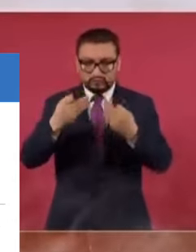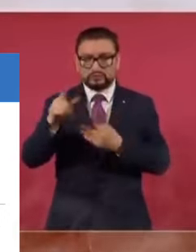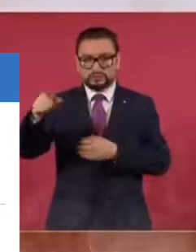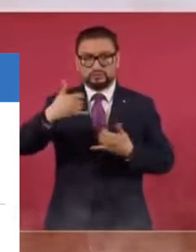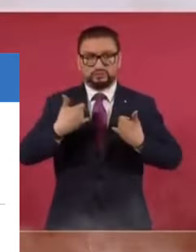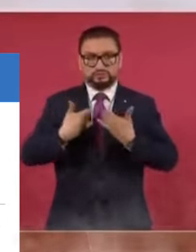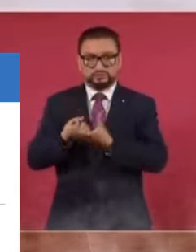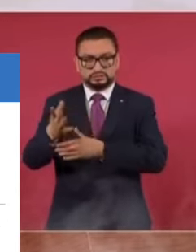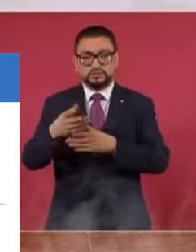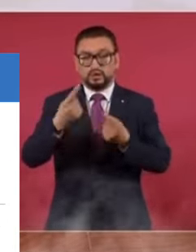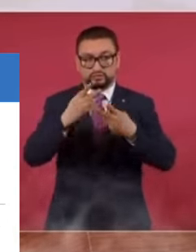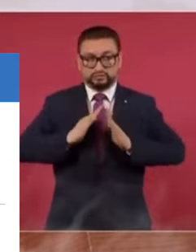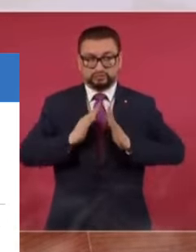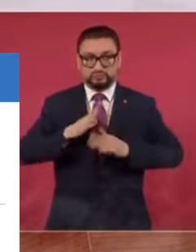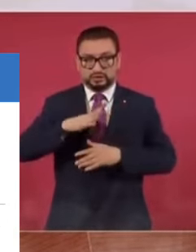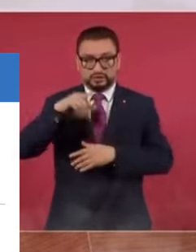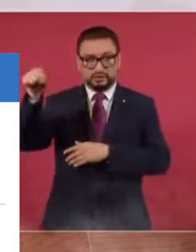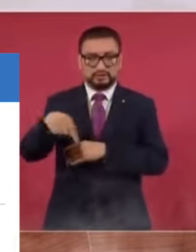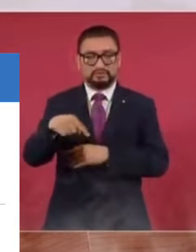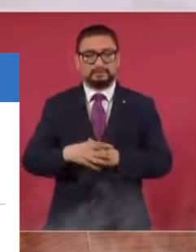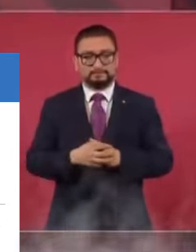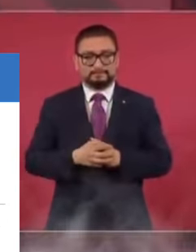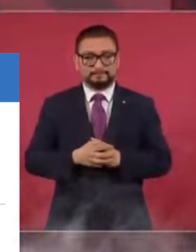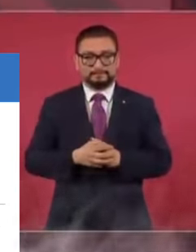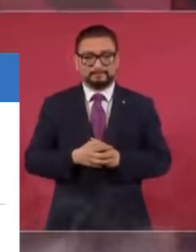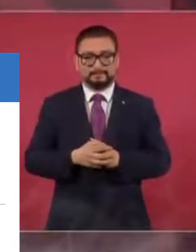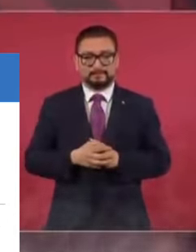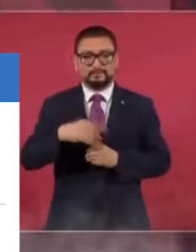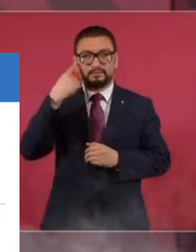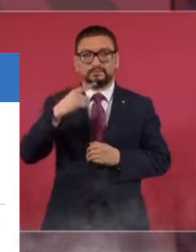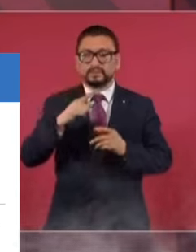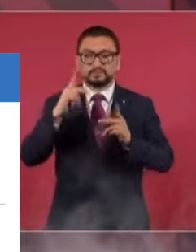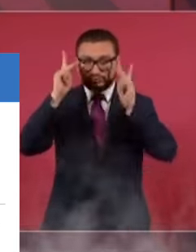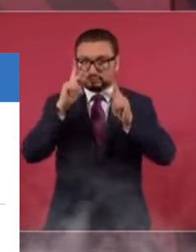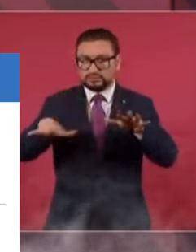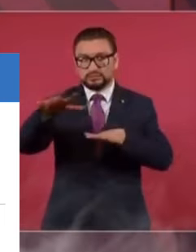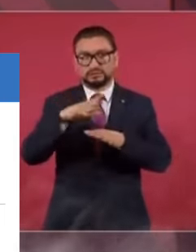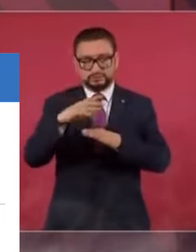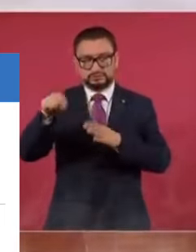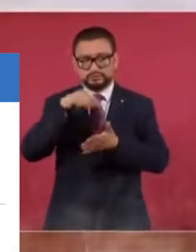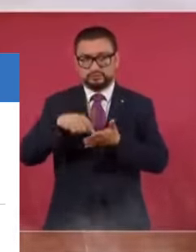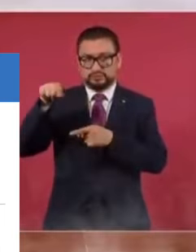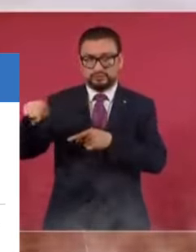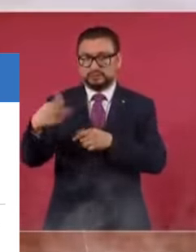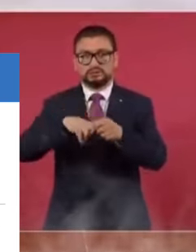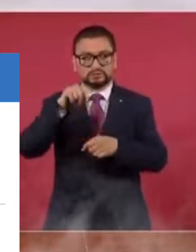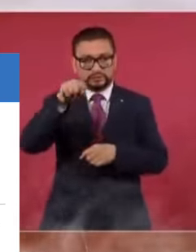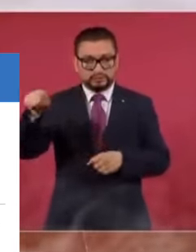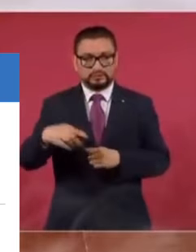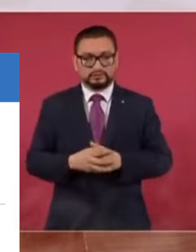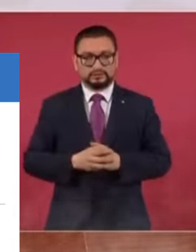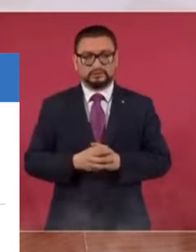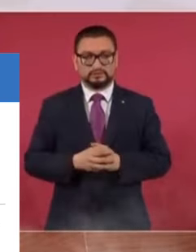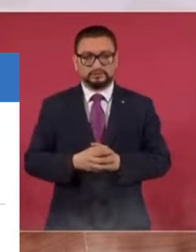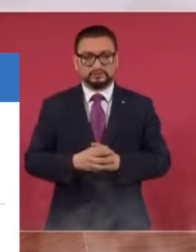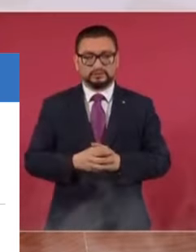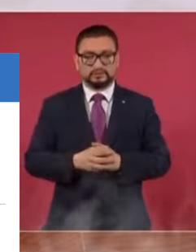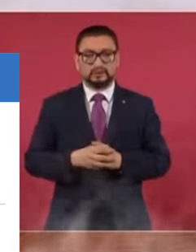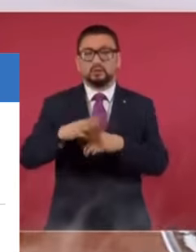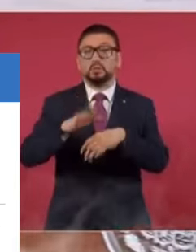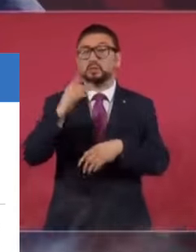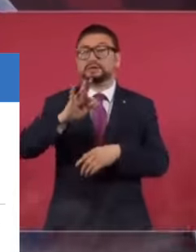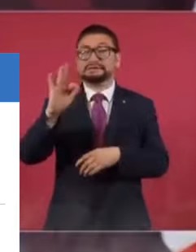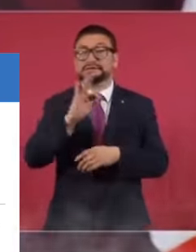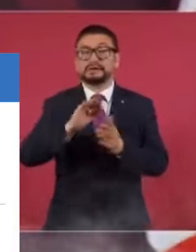salieron soldados a llevar a cabo un recorrido en la comandancia y en el hospital, ¿sí?, por el presunto